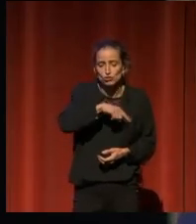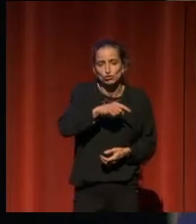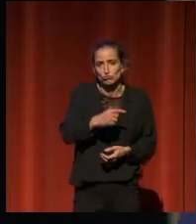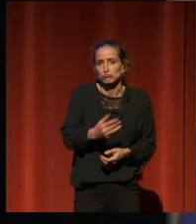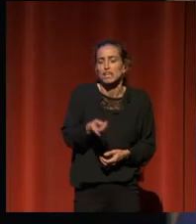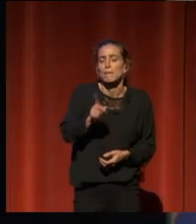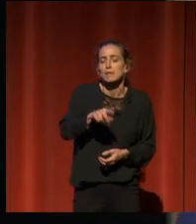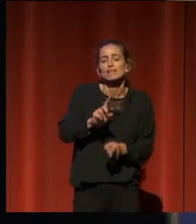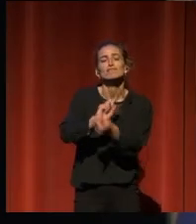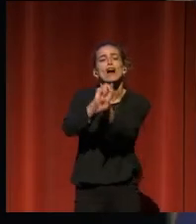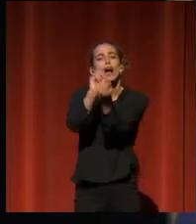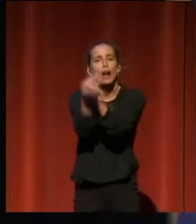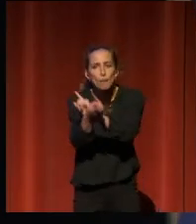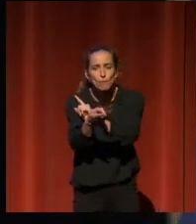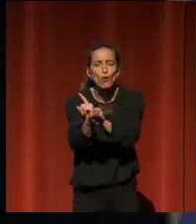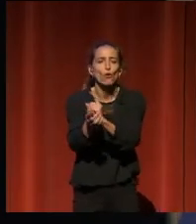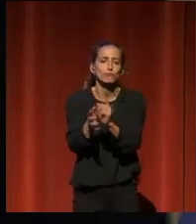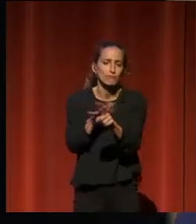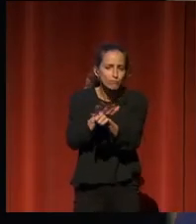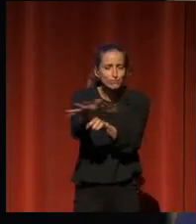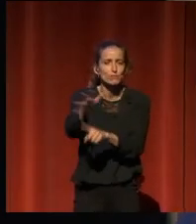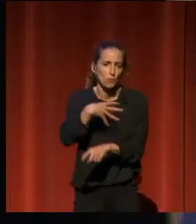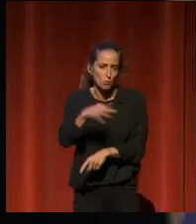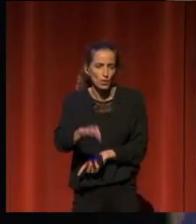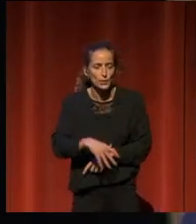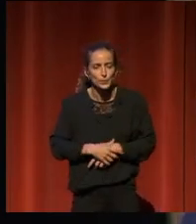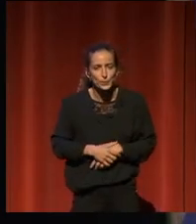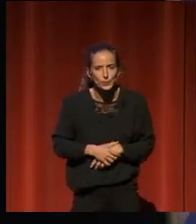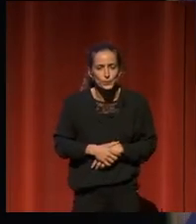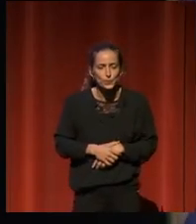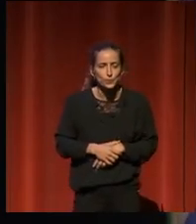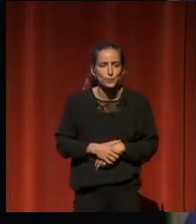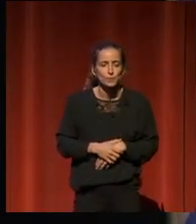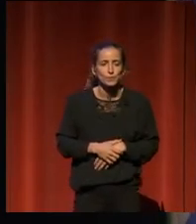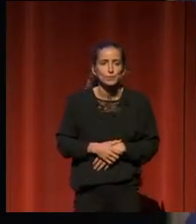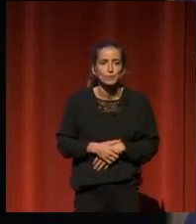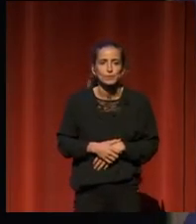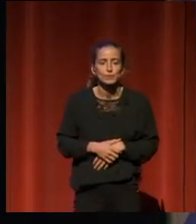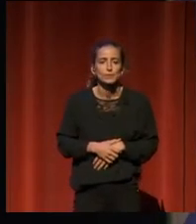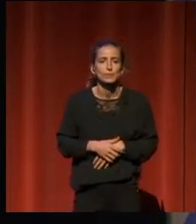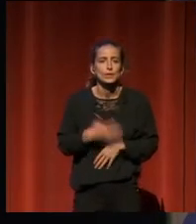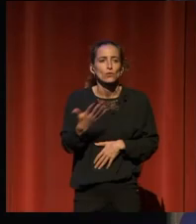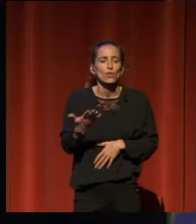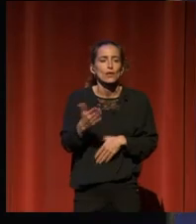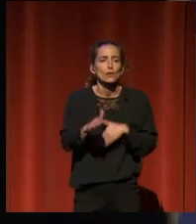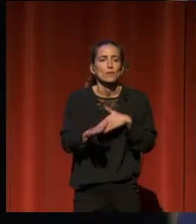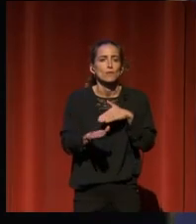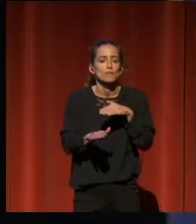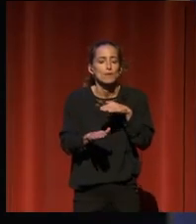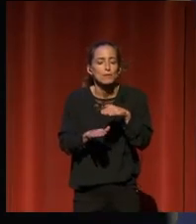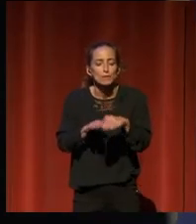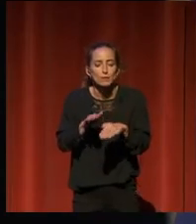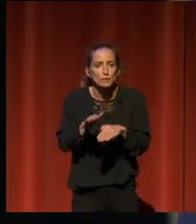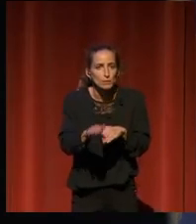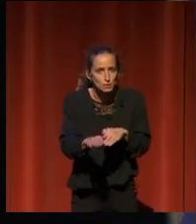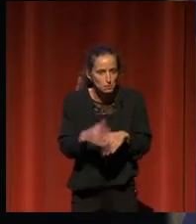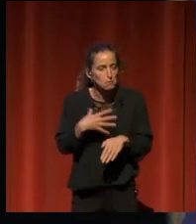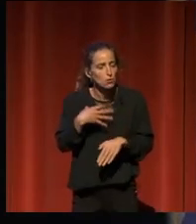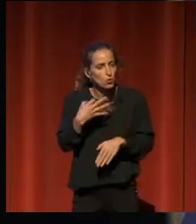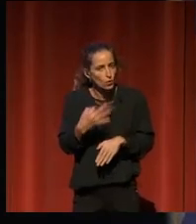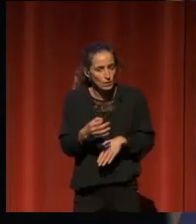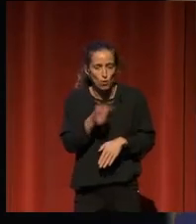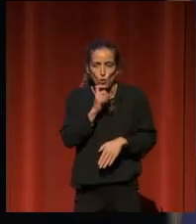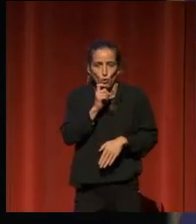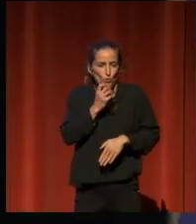nivel donde podemos comenzar eh con pequeños pasos invitando por ejemplo